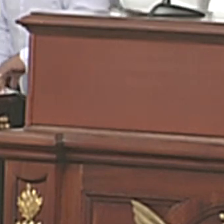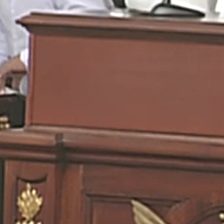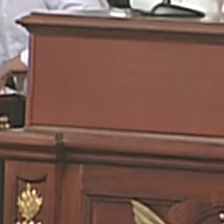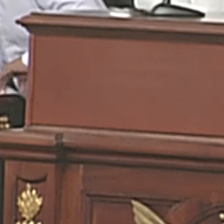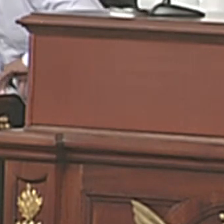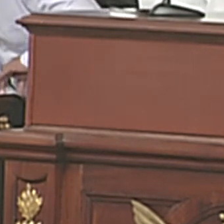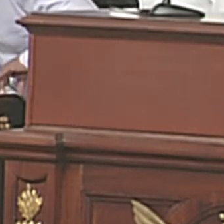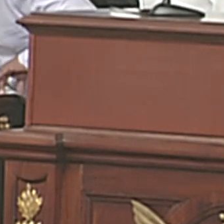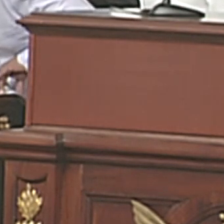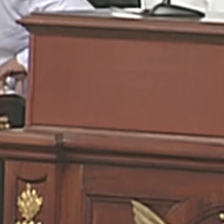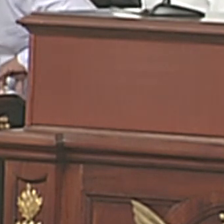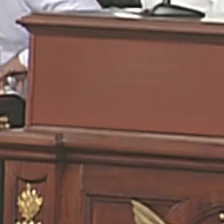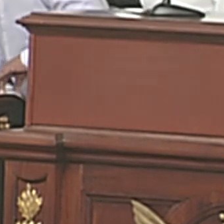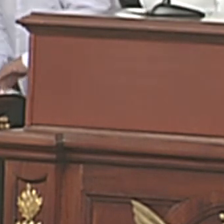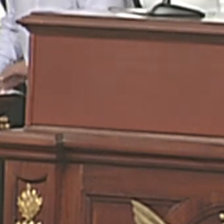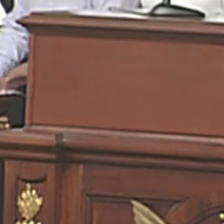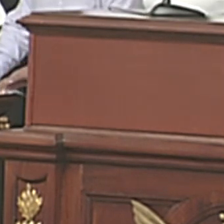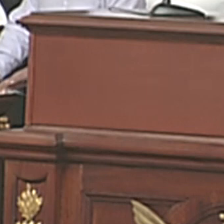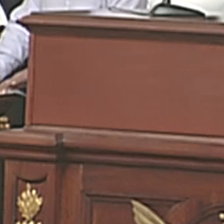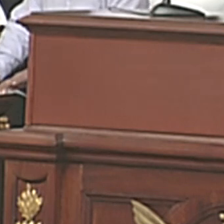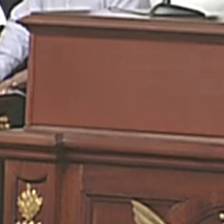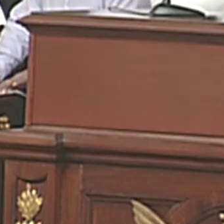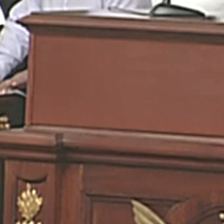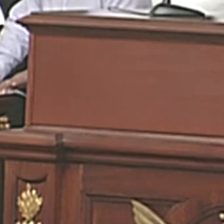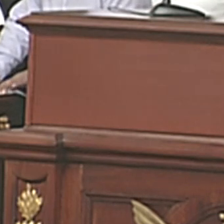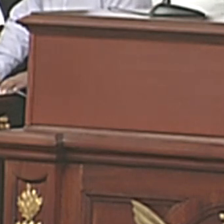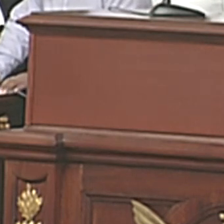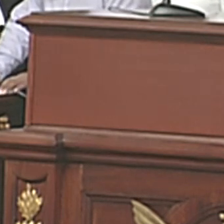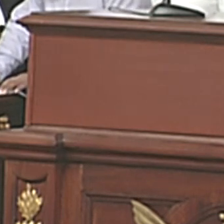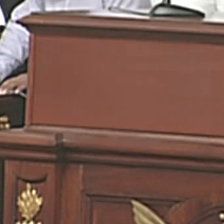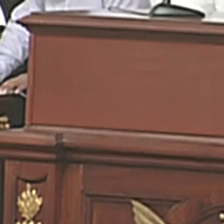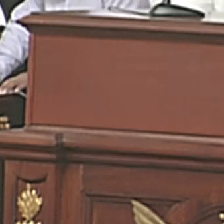Ciudadana cedió su lugar. Adelante, diputado.